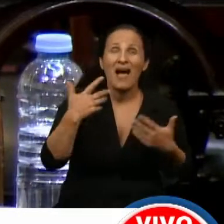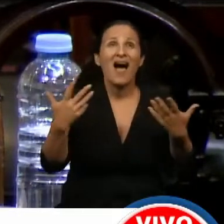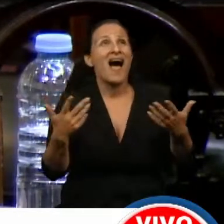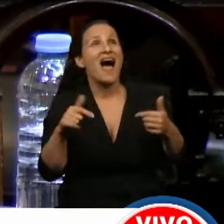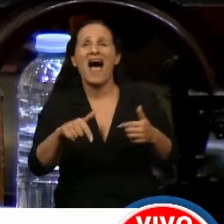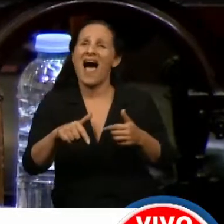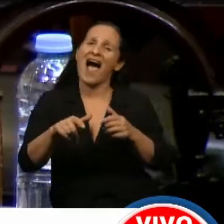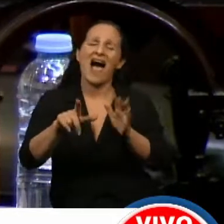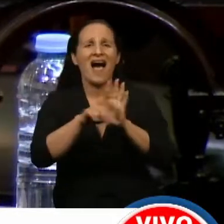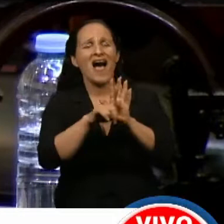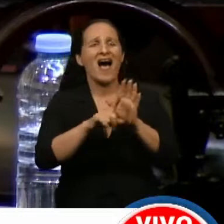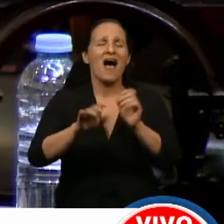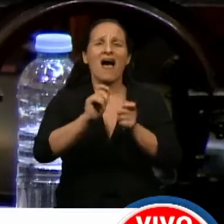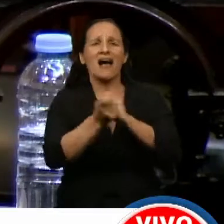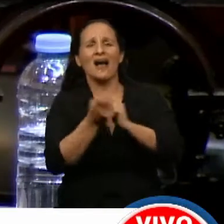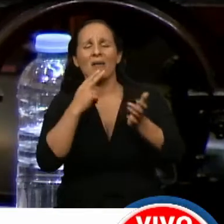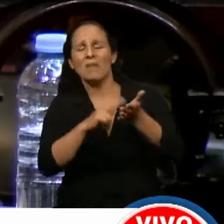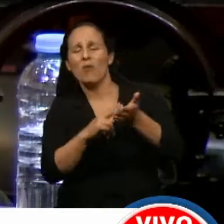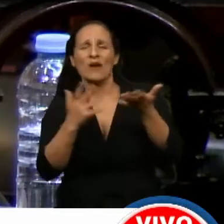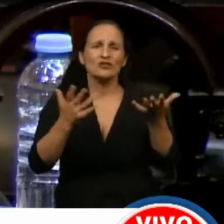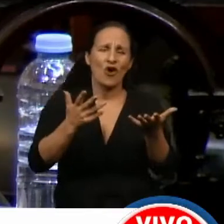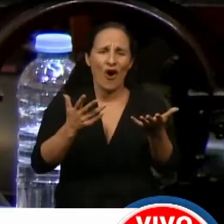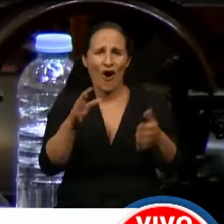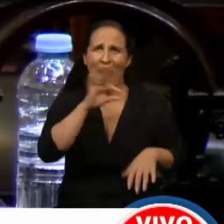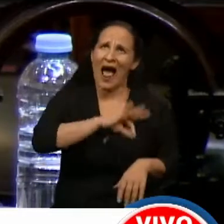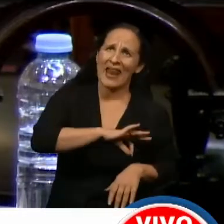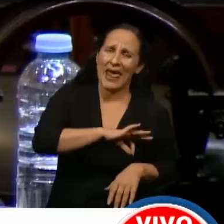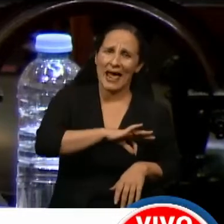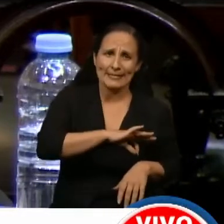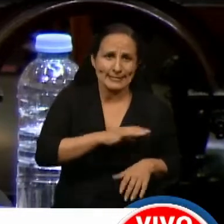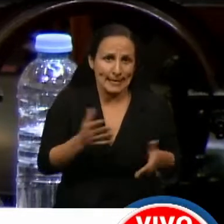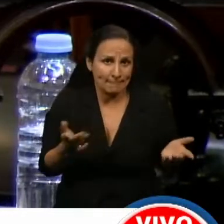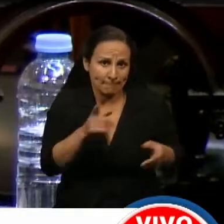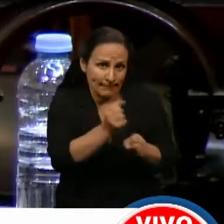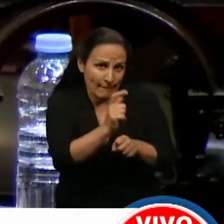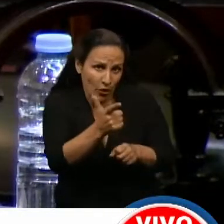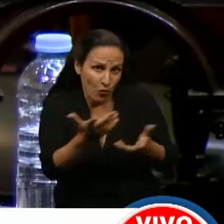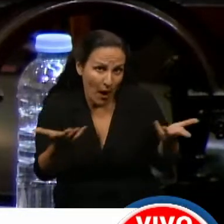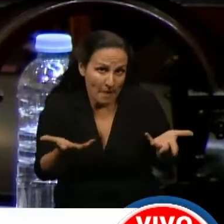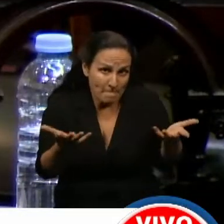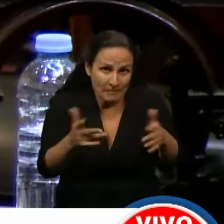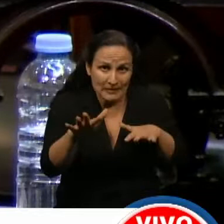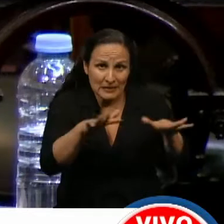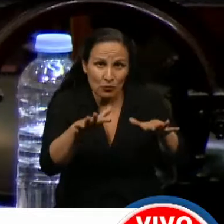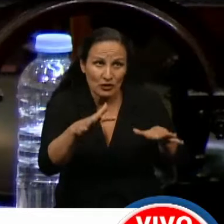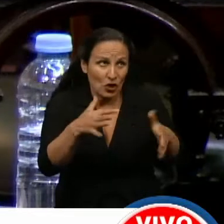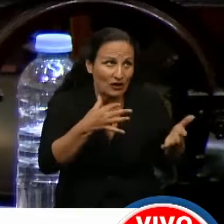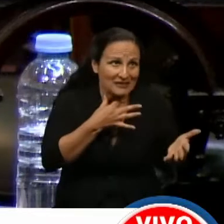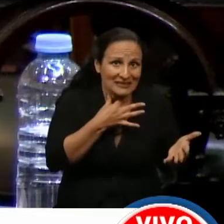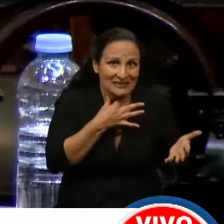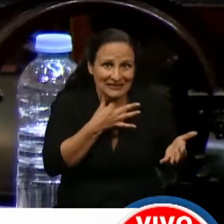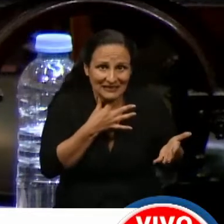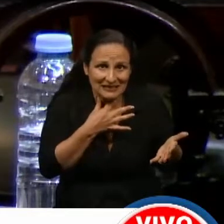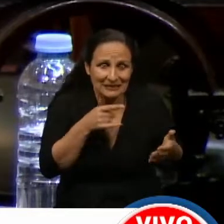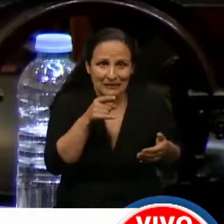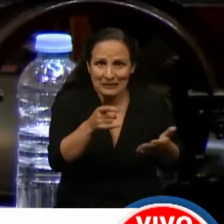de la modificación del impuesto a las ganancias, porque claramente eso no va a solucionar en nada la difícil situación que estás